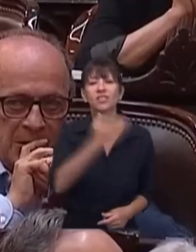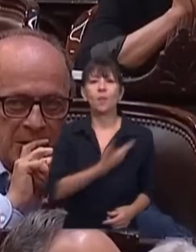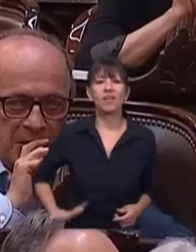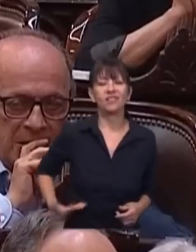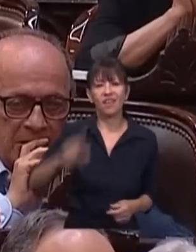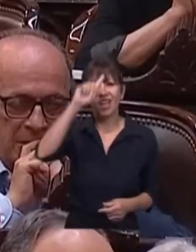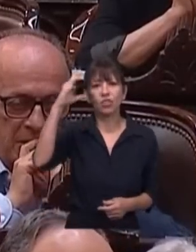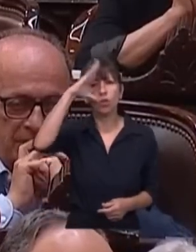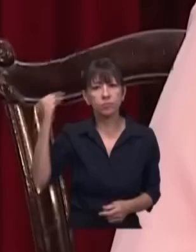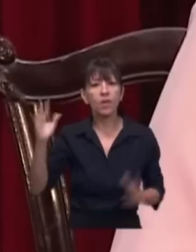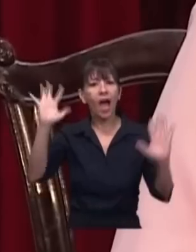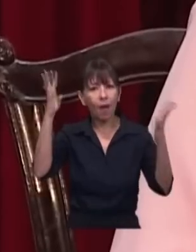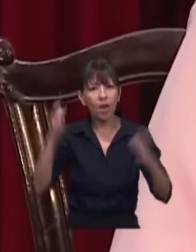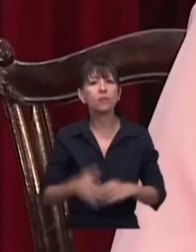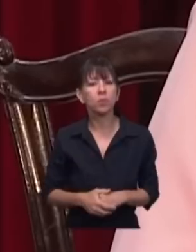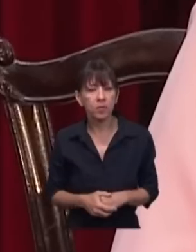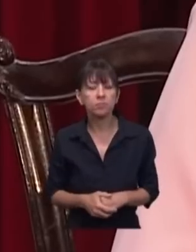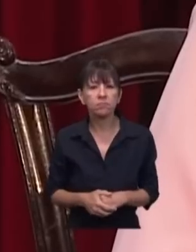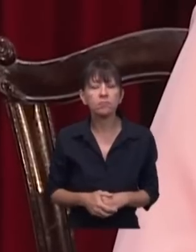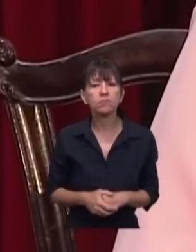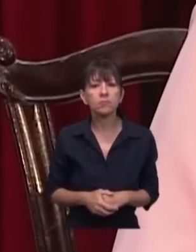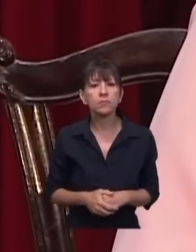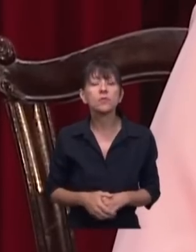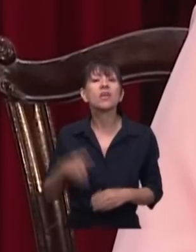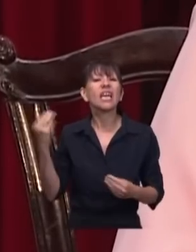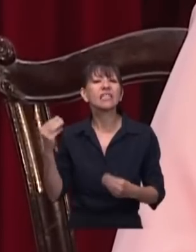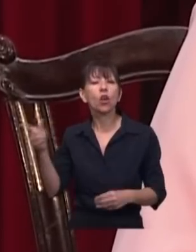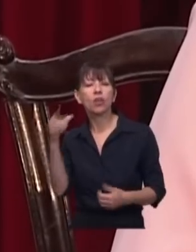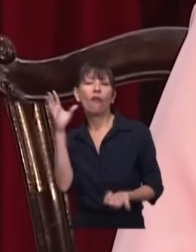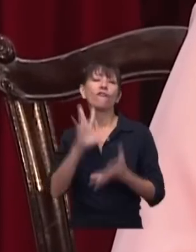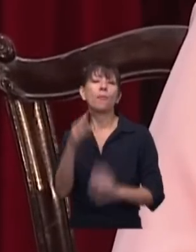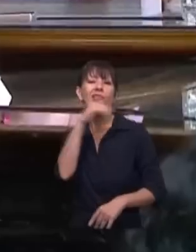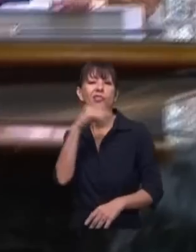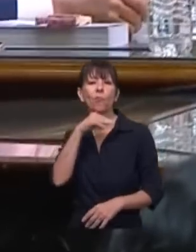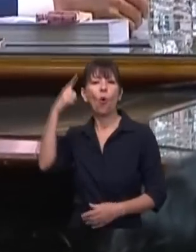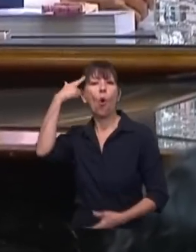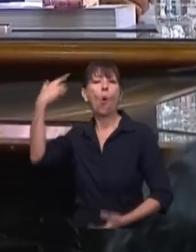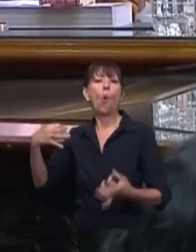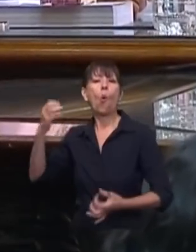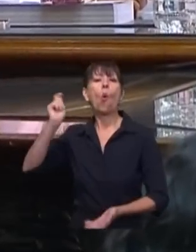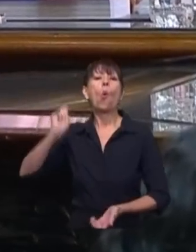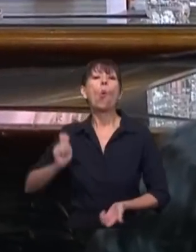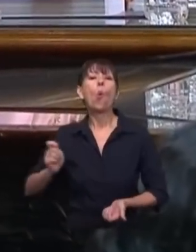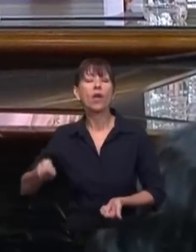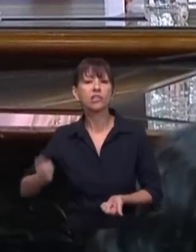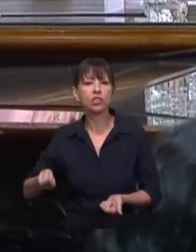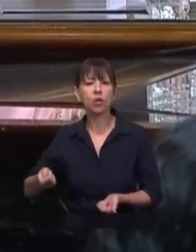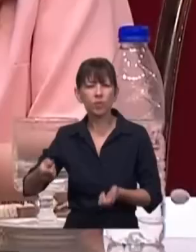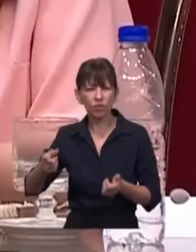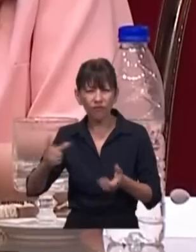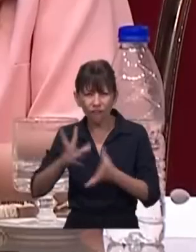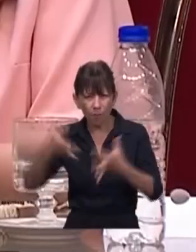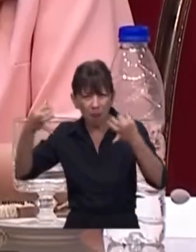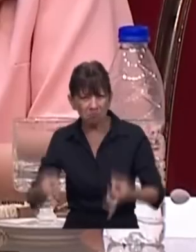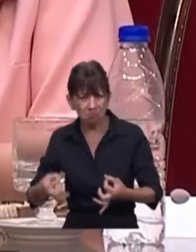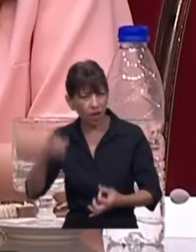Está muy bien que aplaudan. Lo hicieron tras simular un juicio en el que no se cuidaron las formas mínimas del debido proceso y